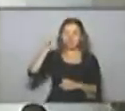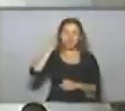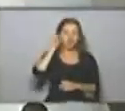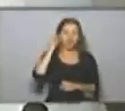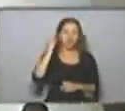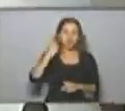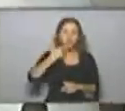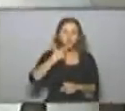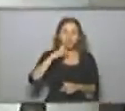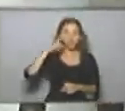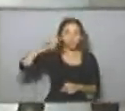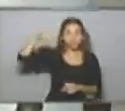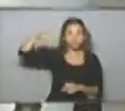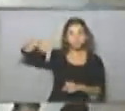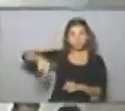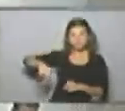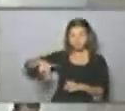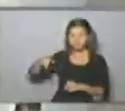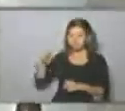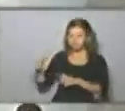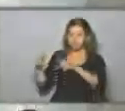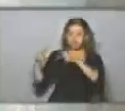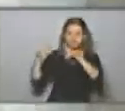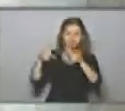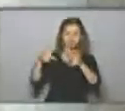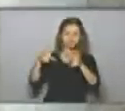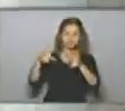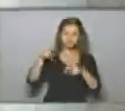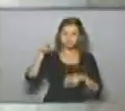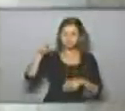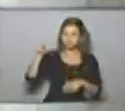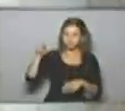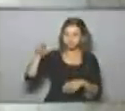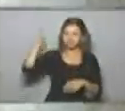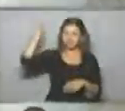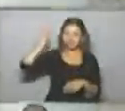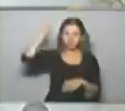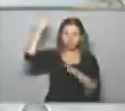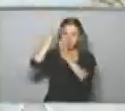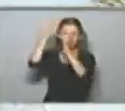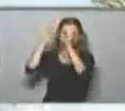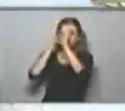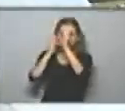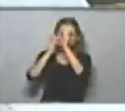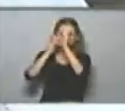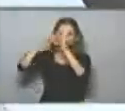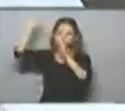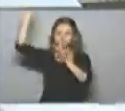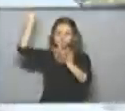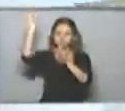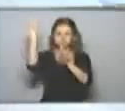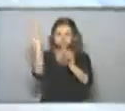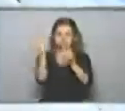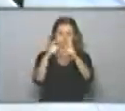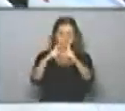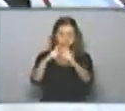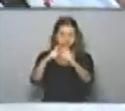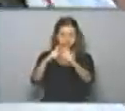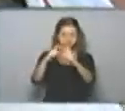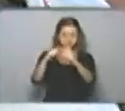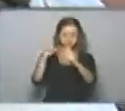de la Eucaristía es el más grande que incorpora al más pequeño, en este caso al ser humano, que es tomado adentro por aquello